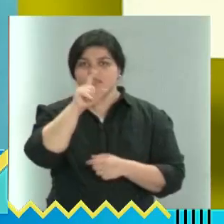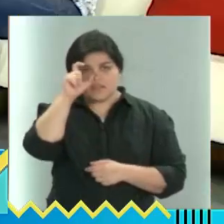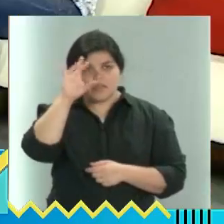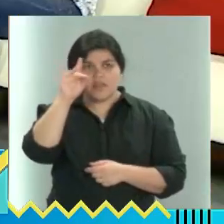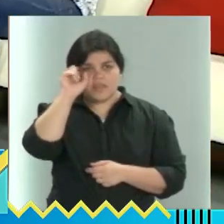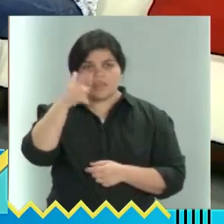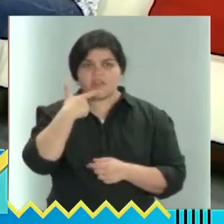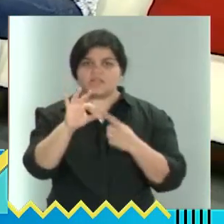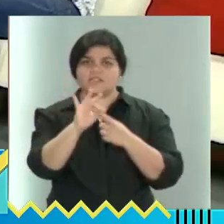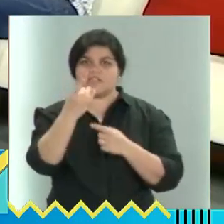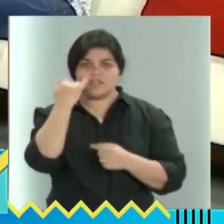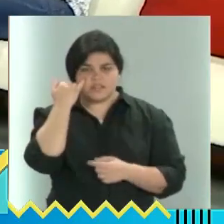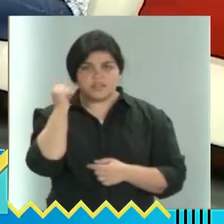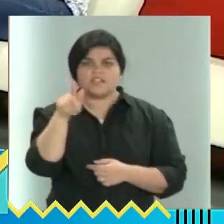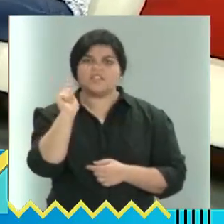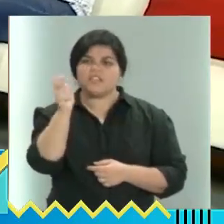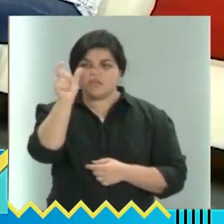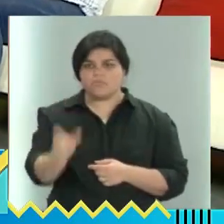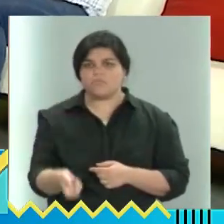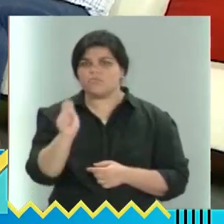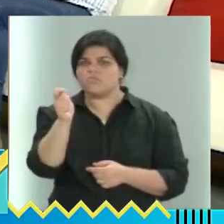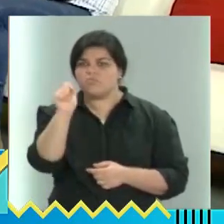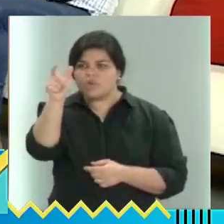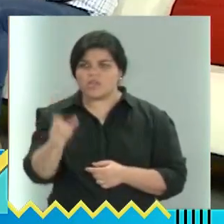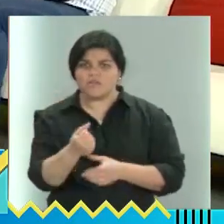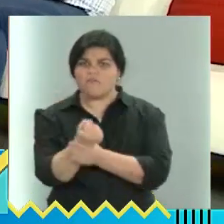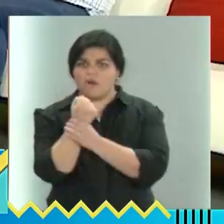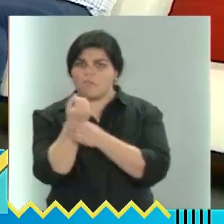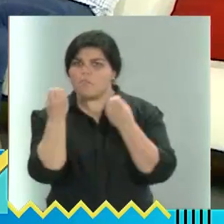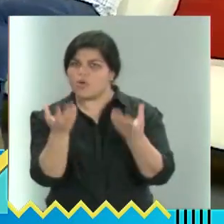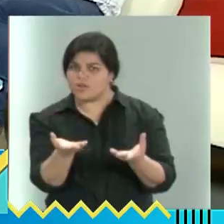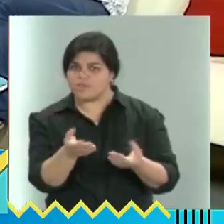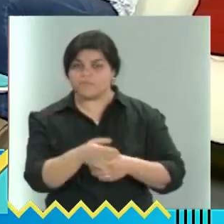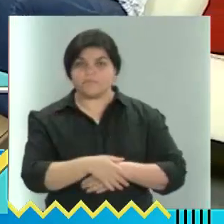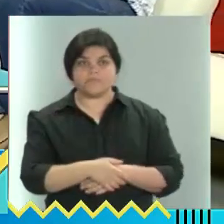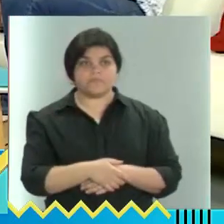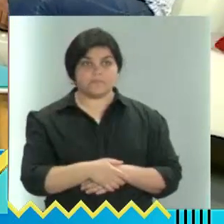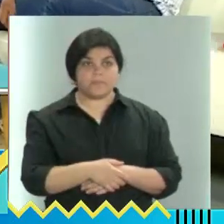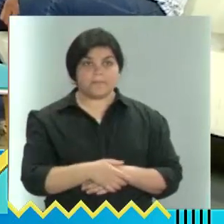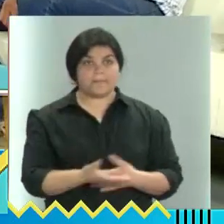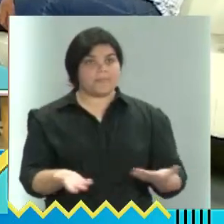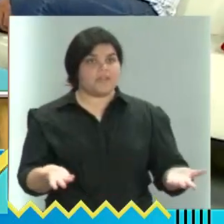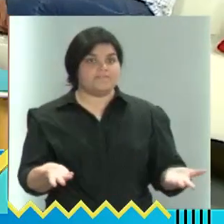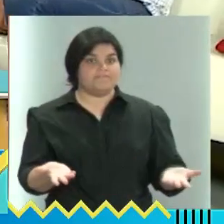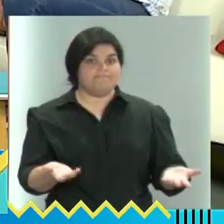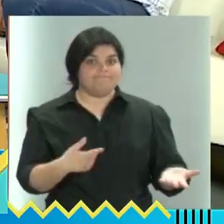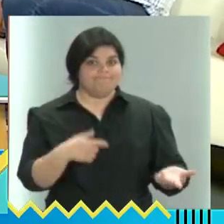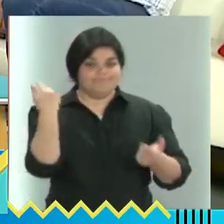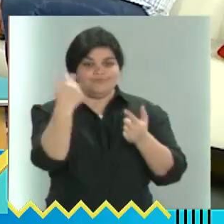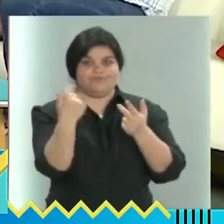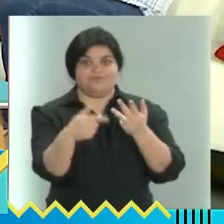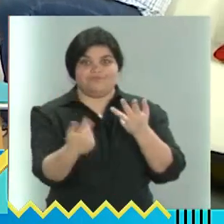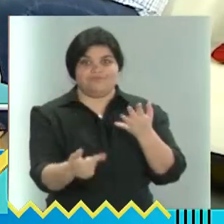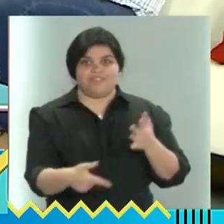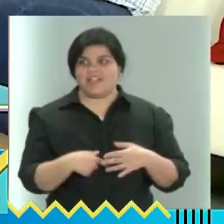los invitados, ¿quién fue Enrico Tedeschi y por qué significó tanto? Bueno, que podemos decir un montón de cosas de Enrico